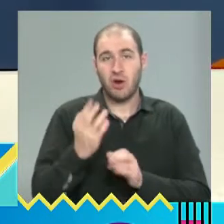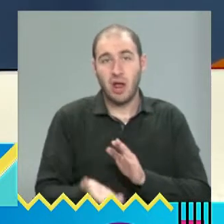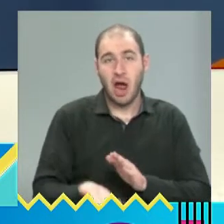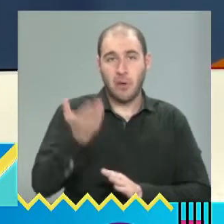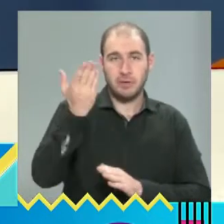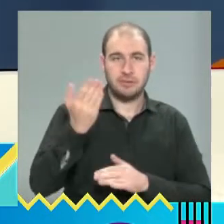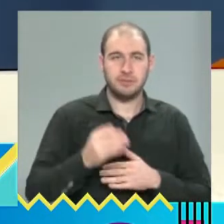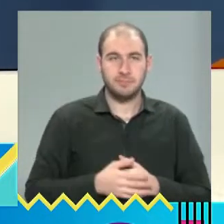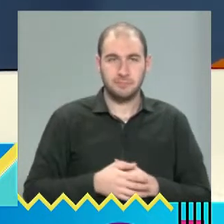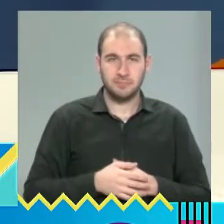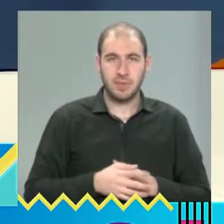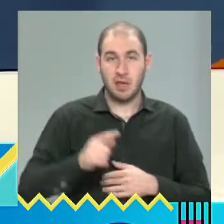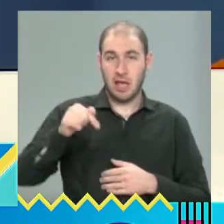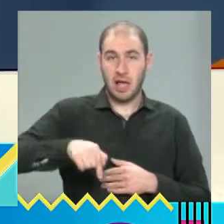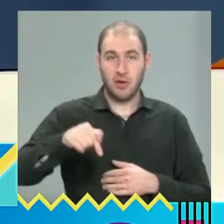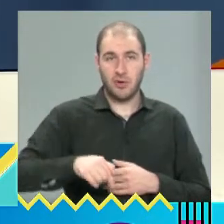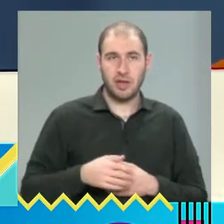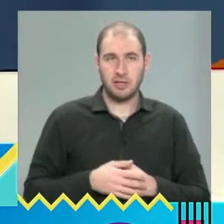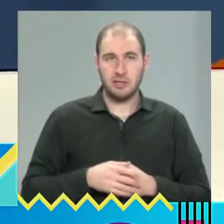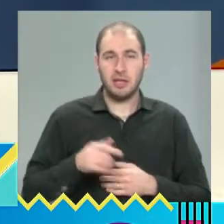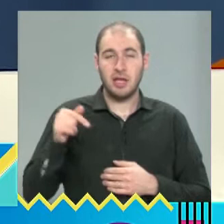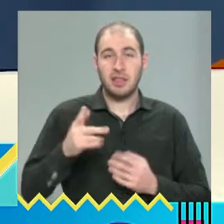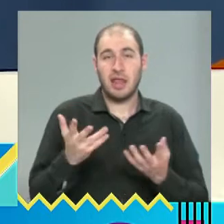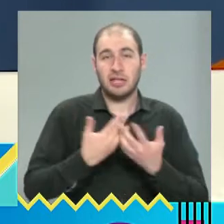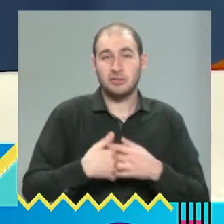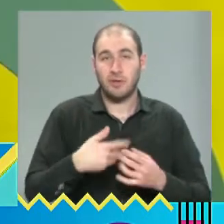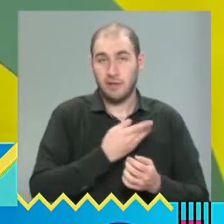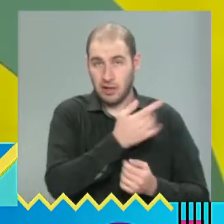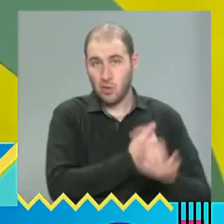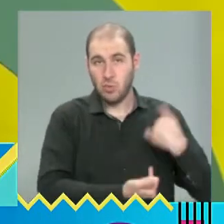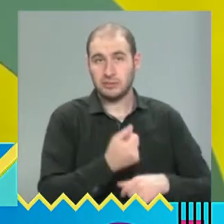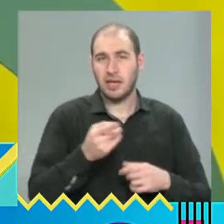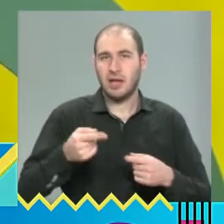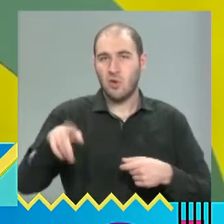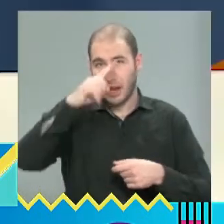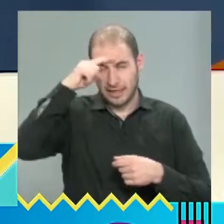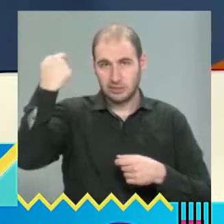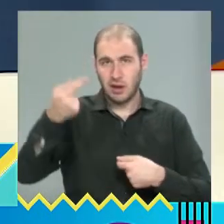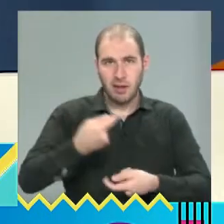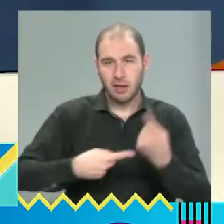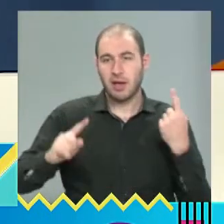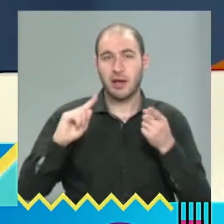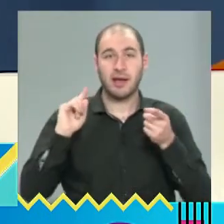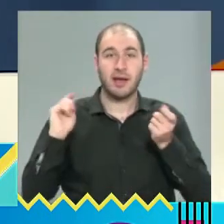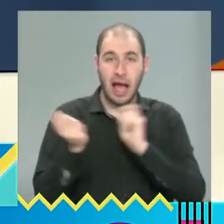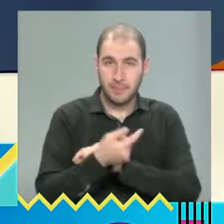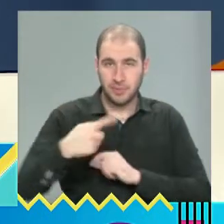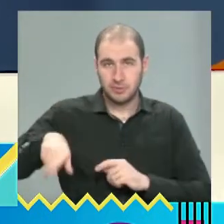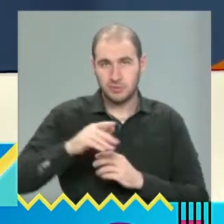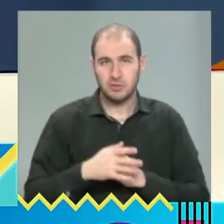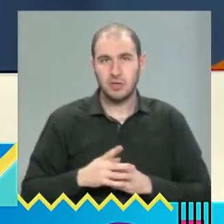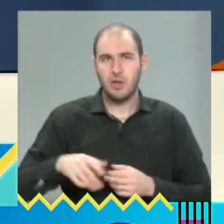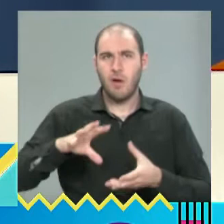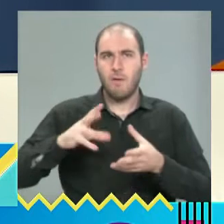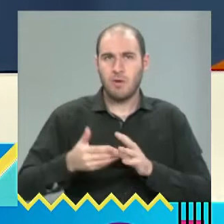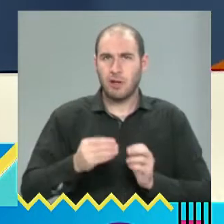en ese momento, y ahora, apalancándose en lo que cuenta Fede de cambios en el escenario internacional, claro, respondieron con